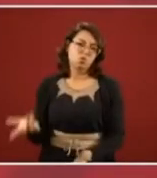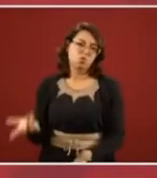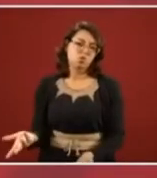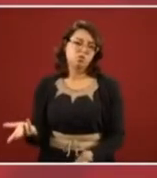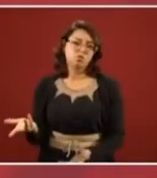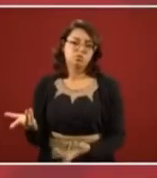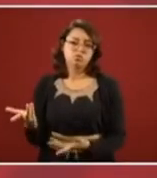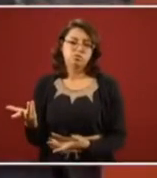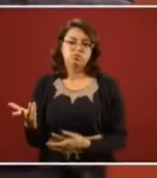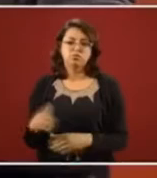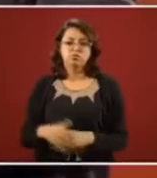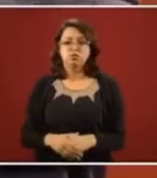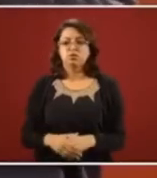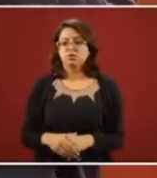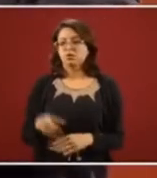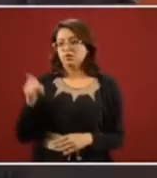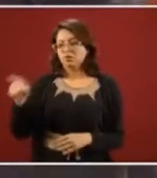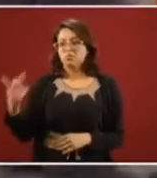y